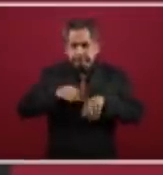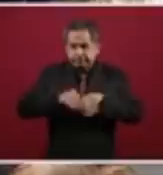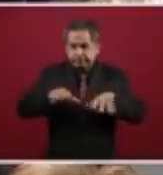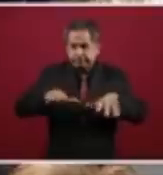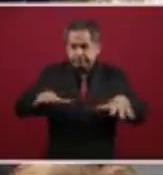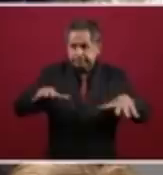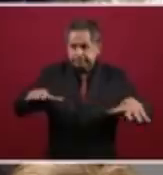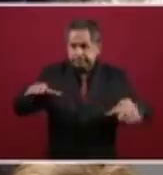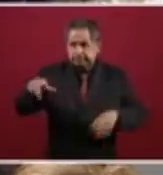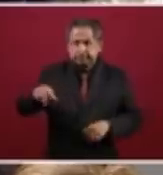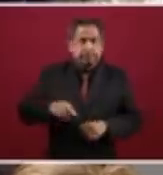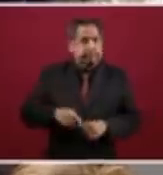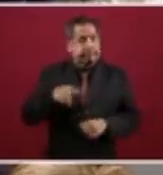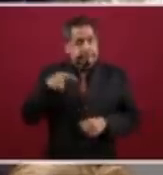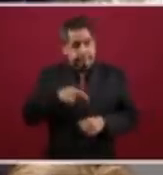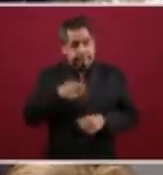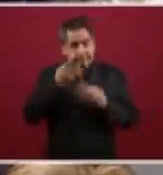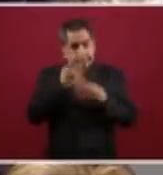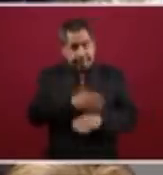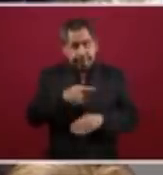Ese banco va a manejar